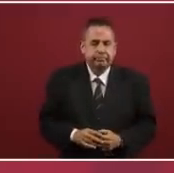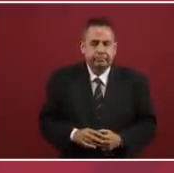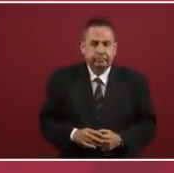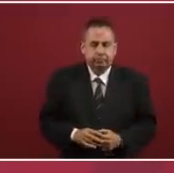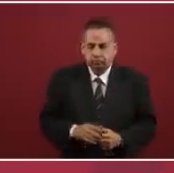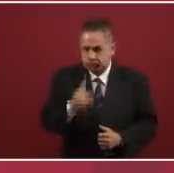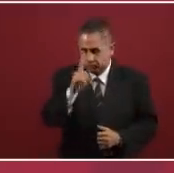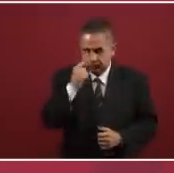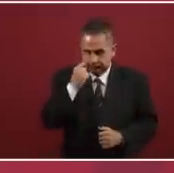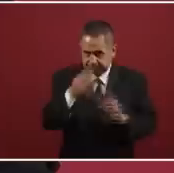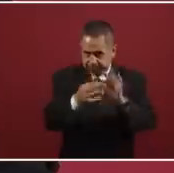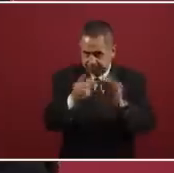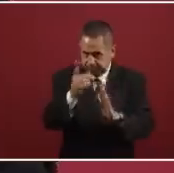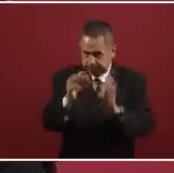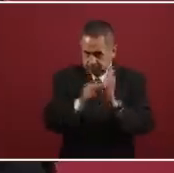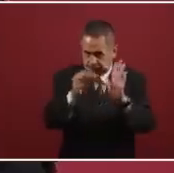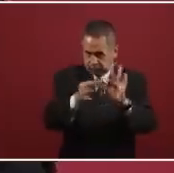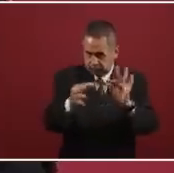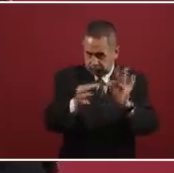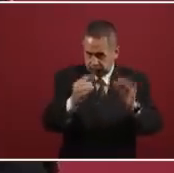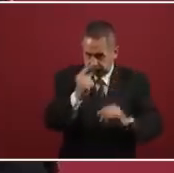Un punto